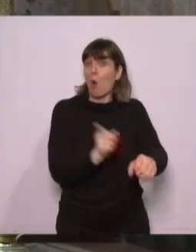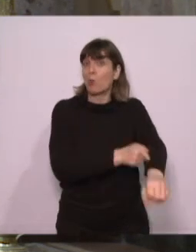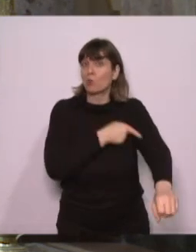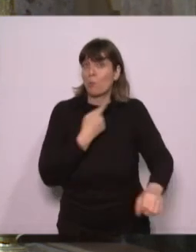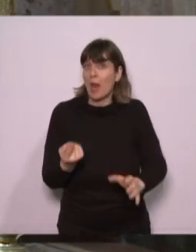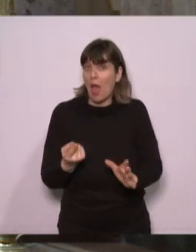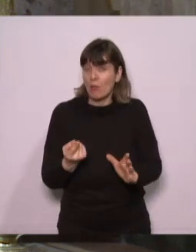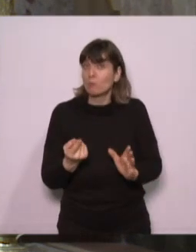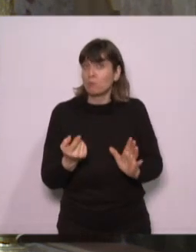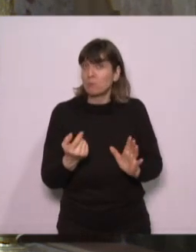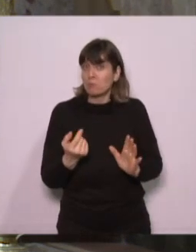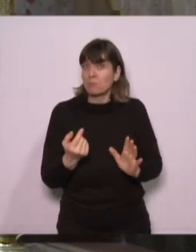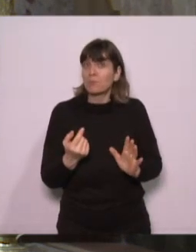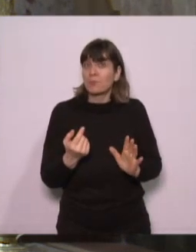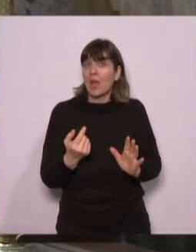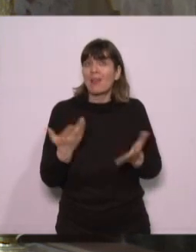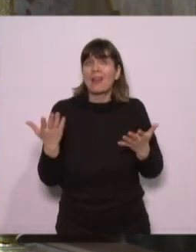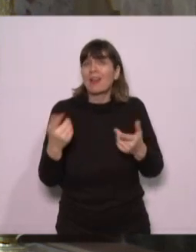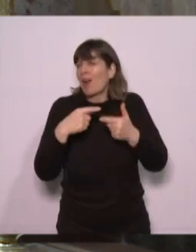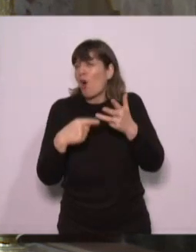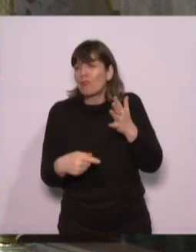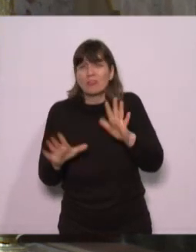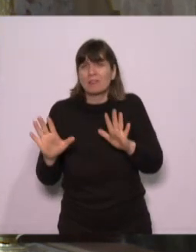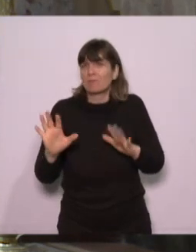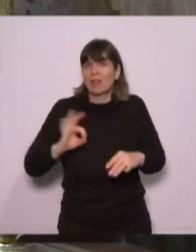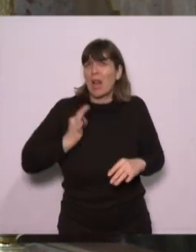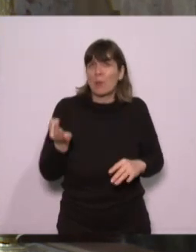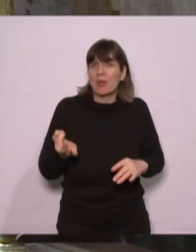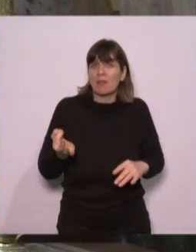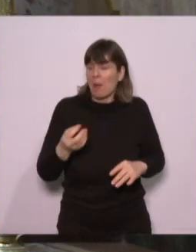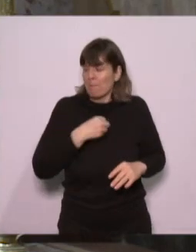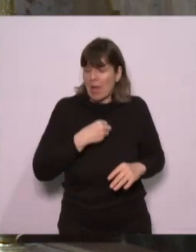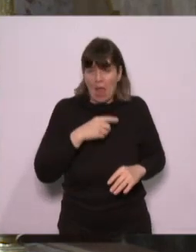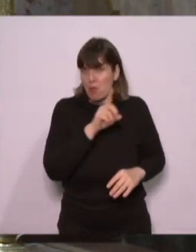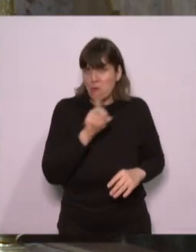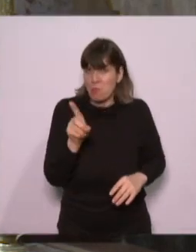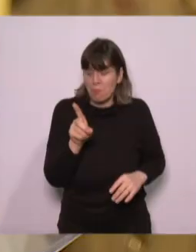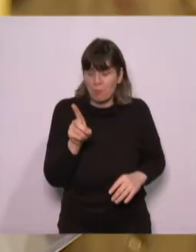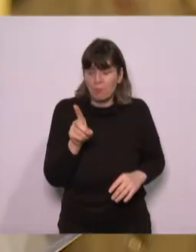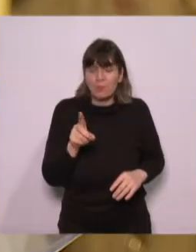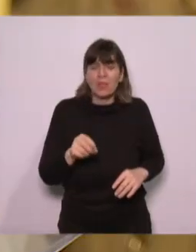habituados, porque uno se habitúa a lo que sucede cotidianamente, no es un pecado, digamos.